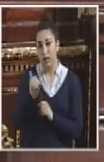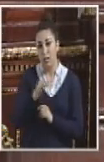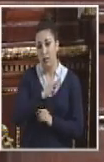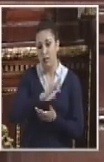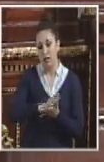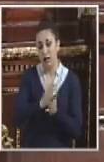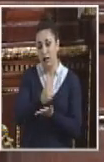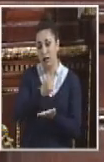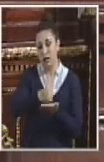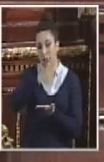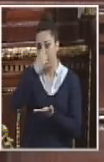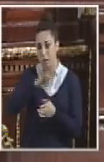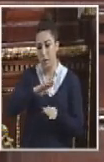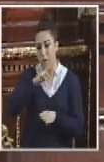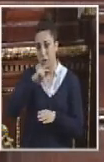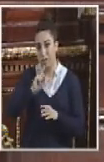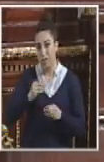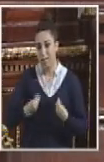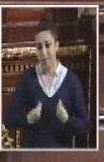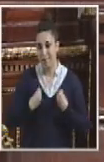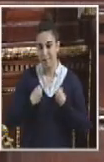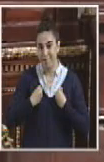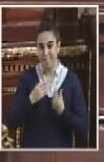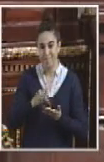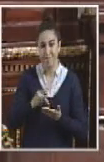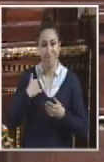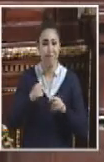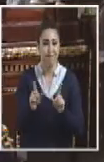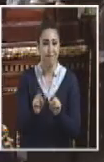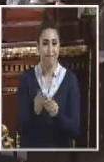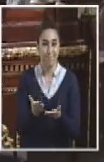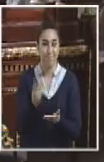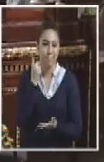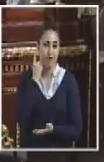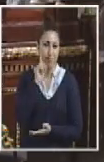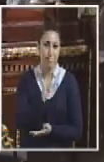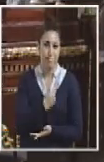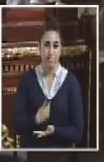una ciudad más habitable. Es cuanto, diputada presidenta.